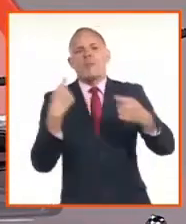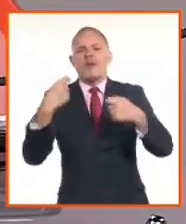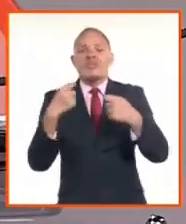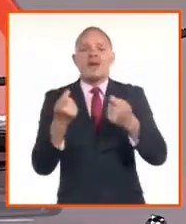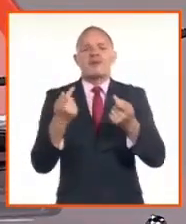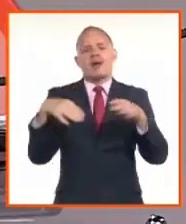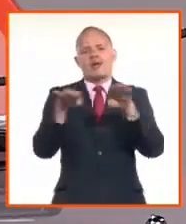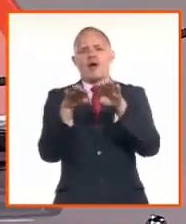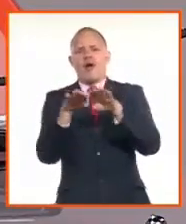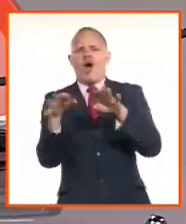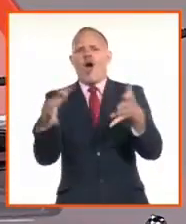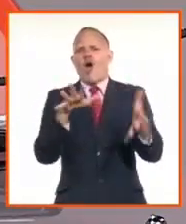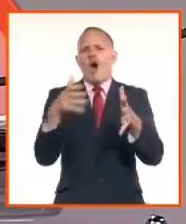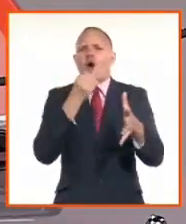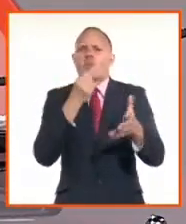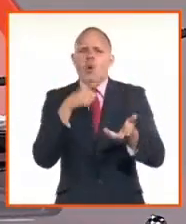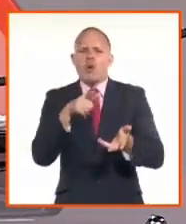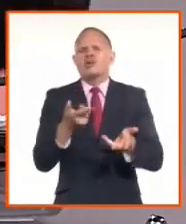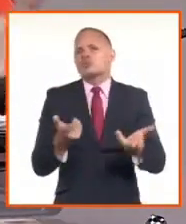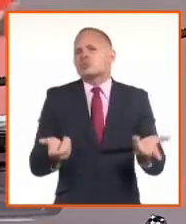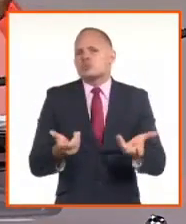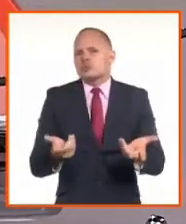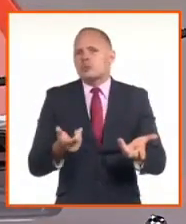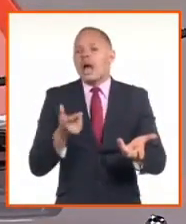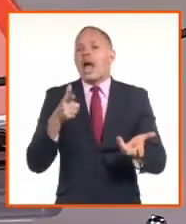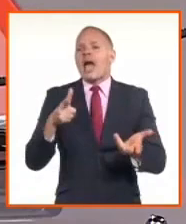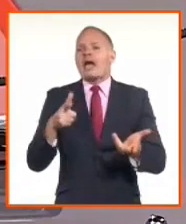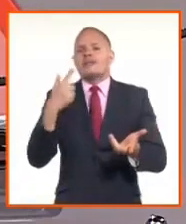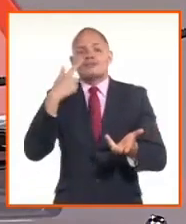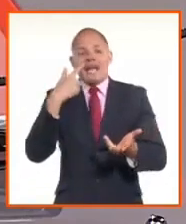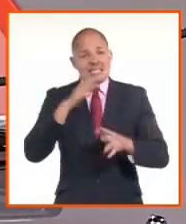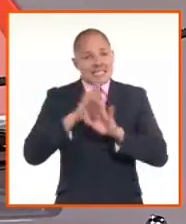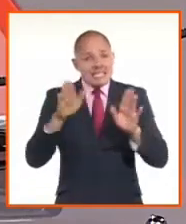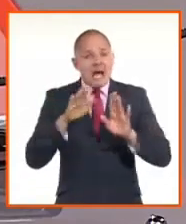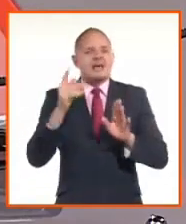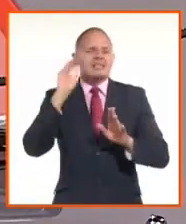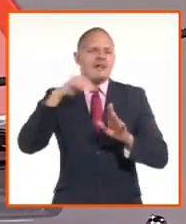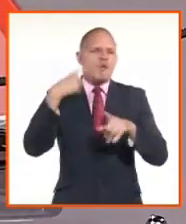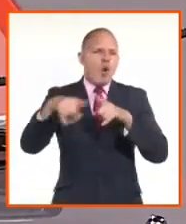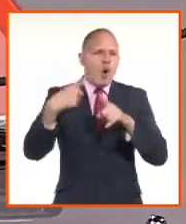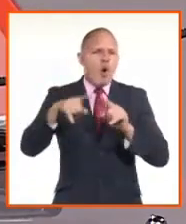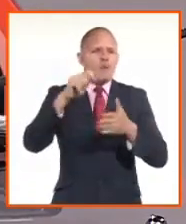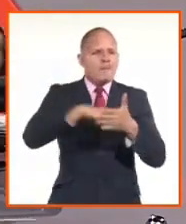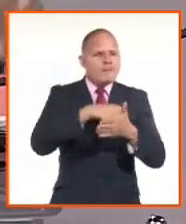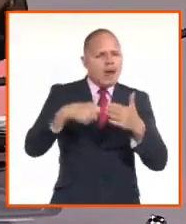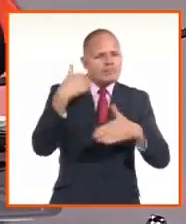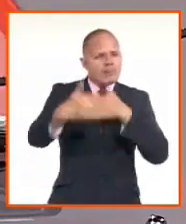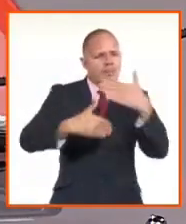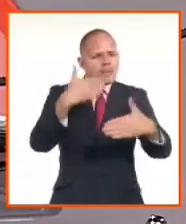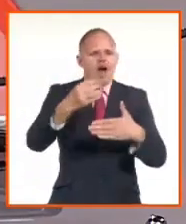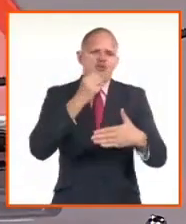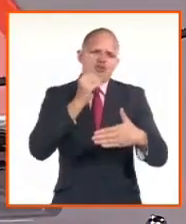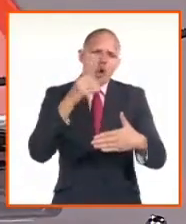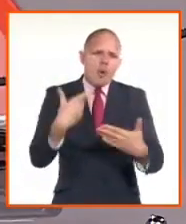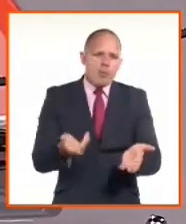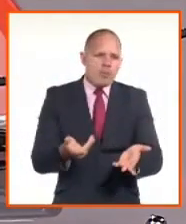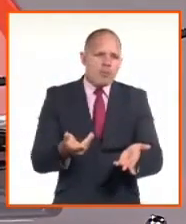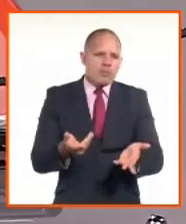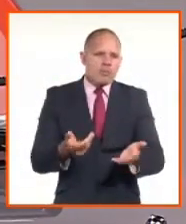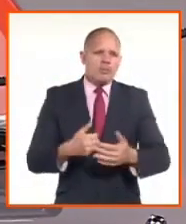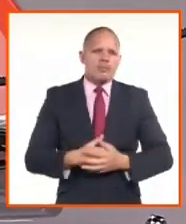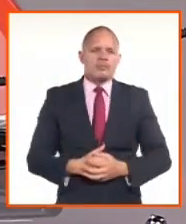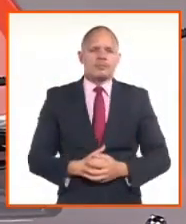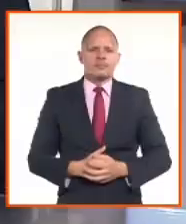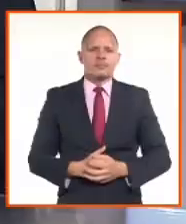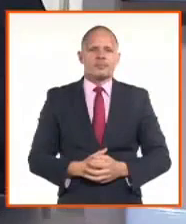debe tener esta esta medida dentro del conjunto de las medidas que nuestro gobierno está poniendo en práctica y pondrá en práctica en las próximas horas